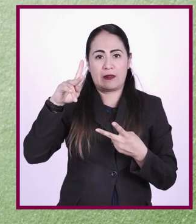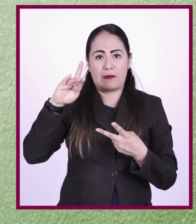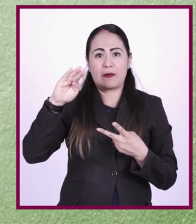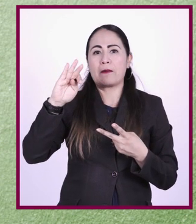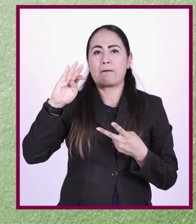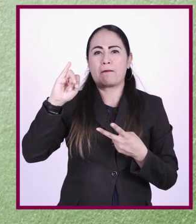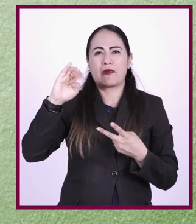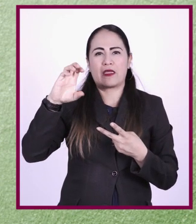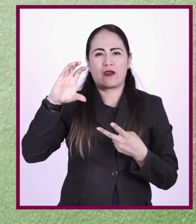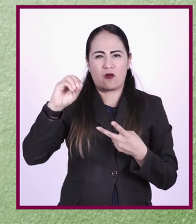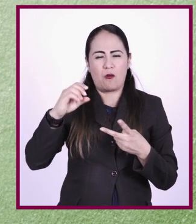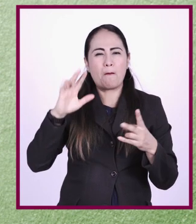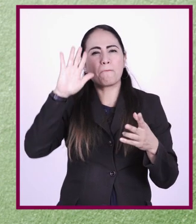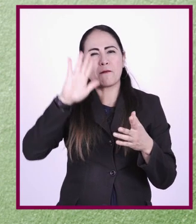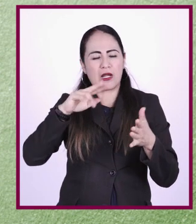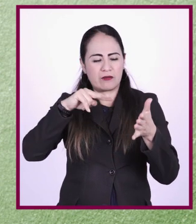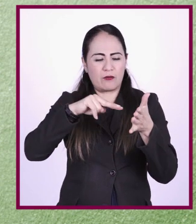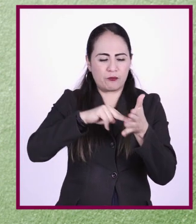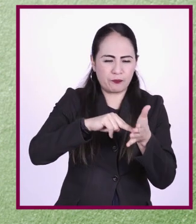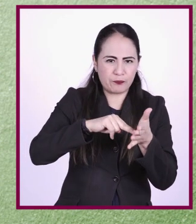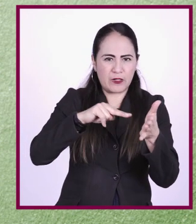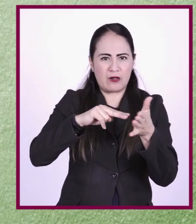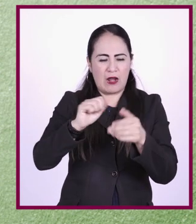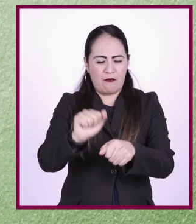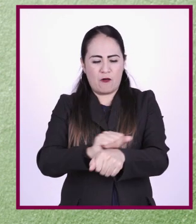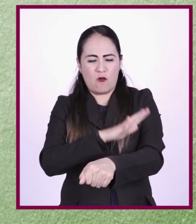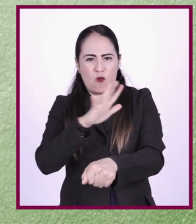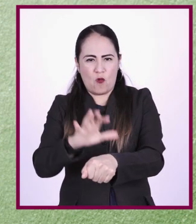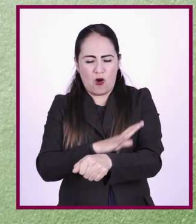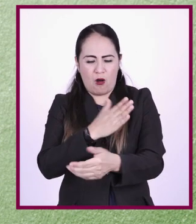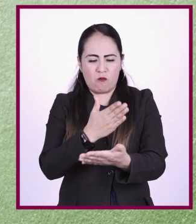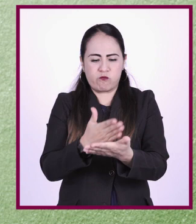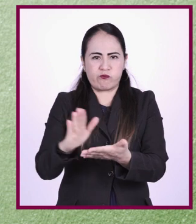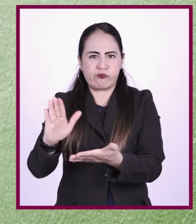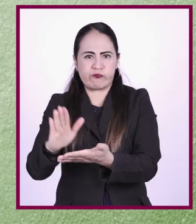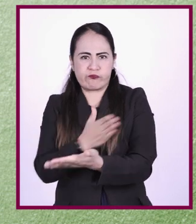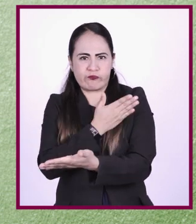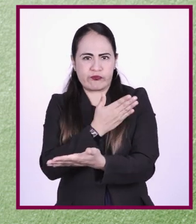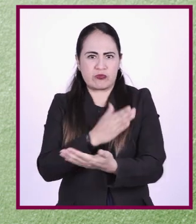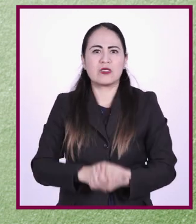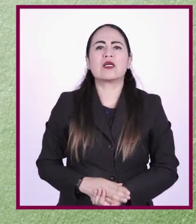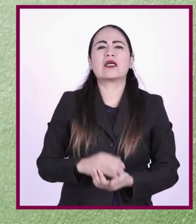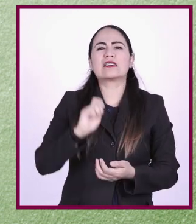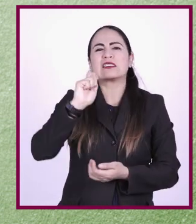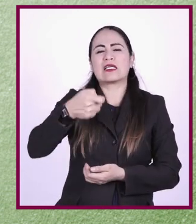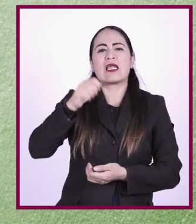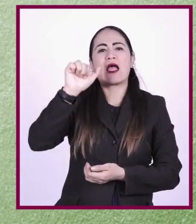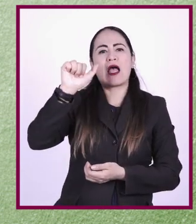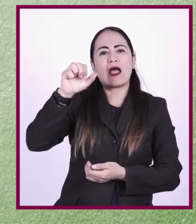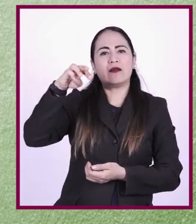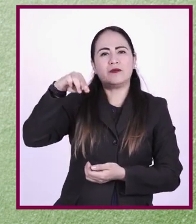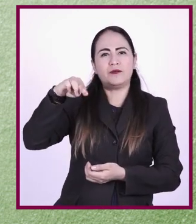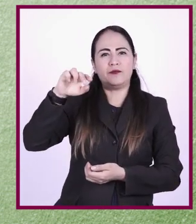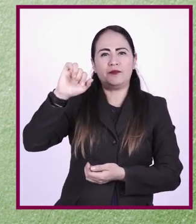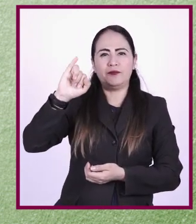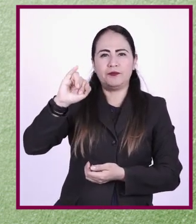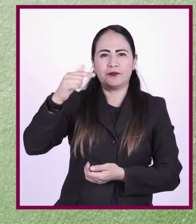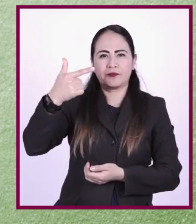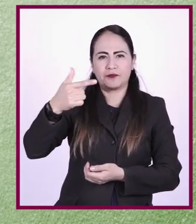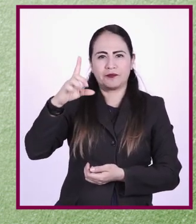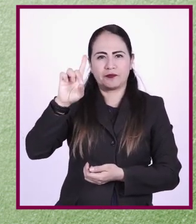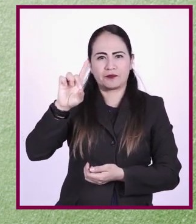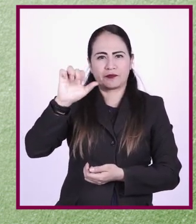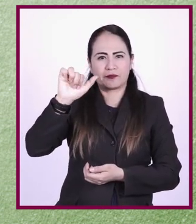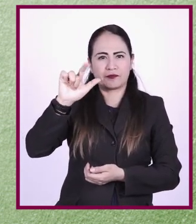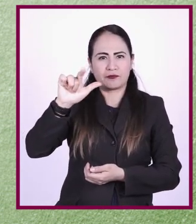parte que funciona como un switch o un filtro emocional. Se conoce como amígdala. Esta amígdala es